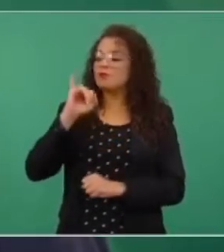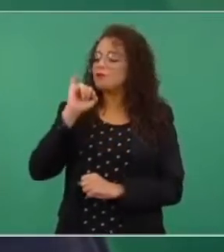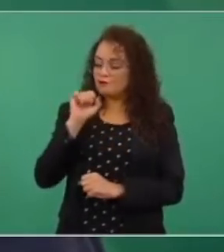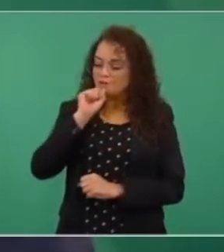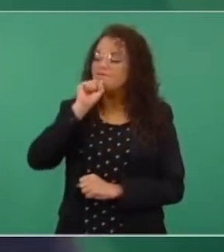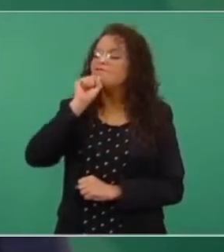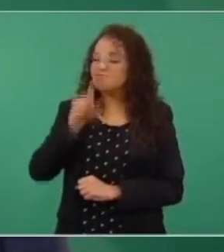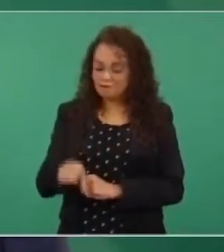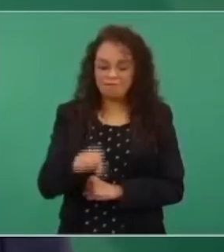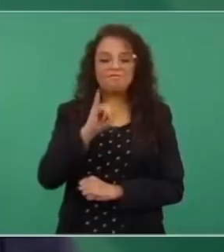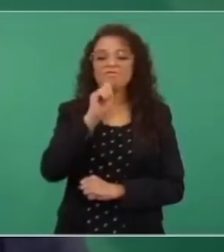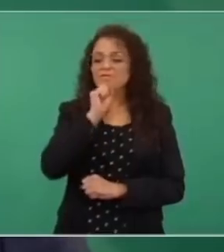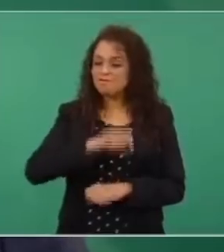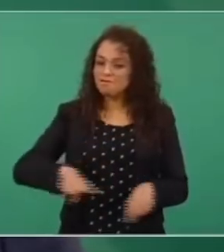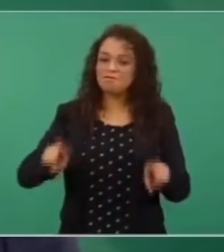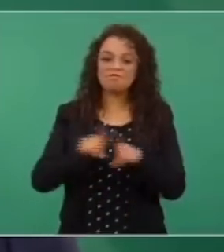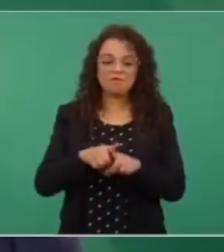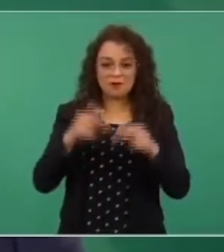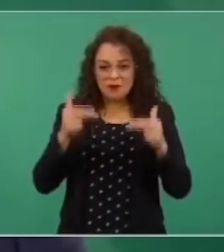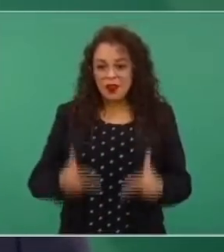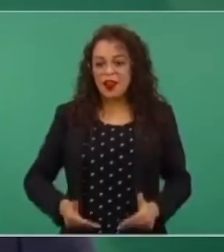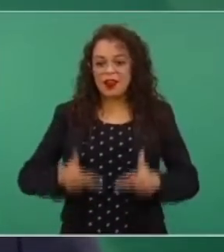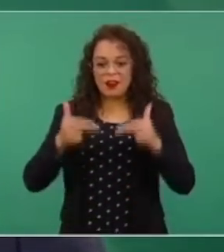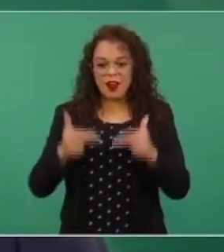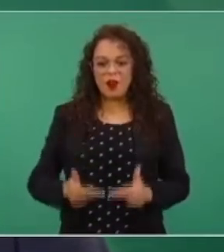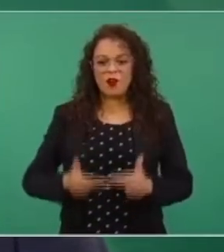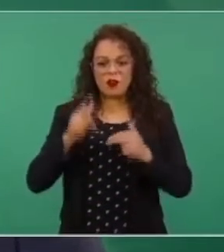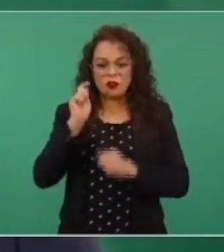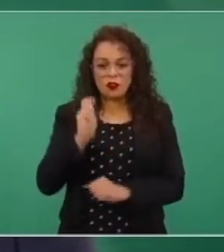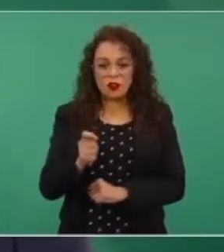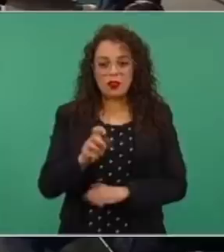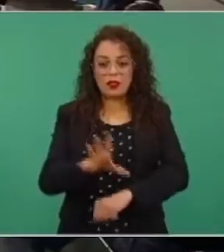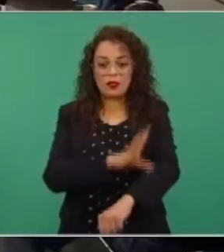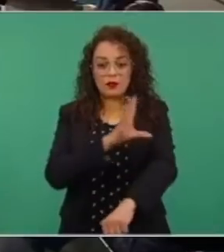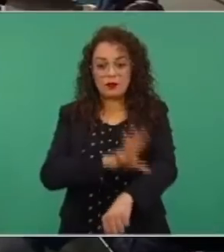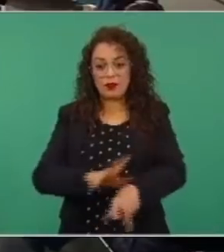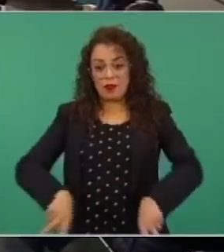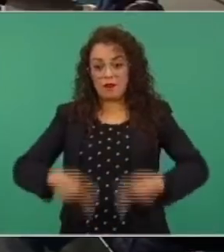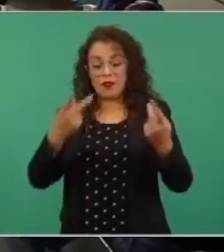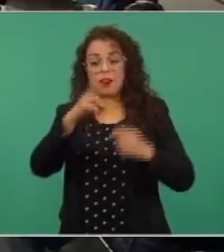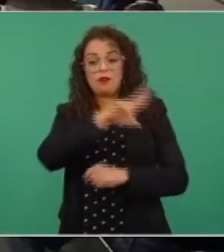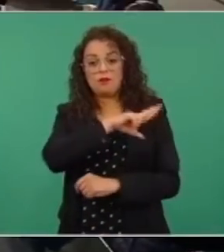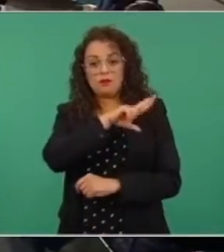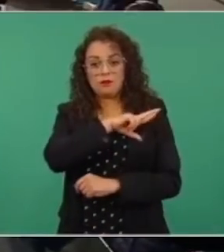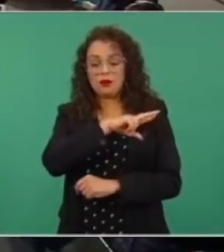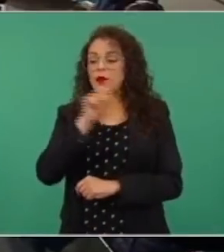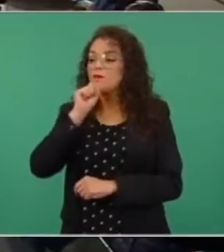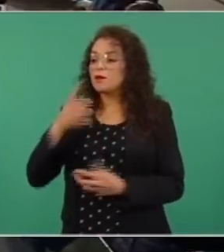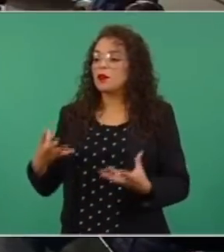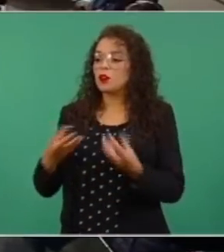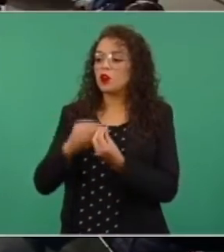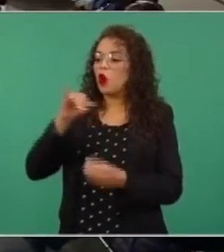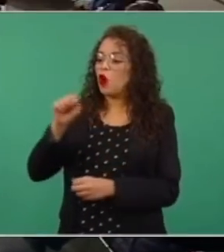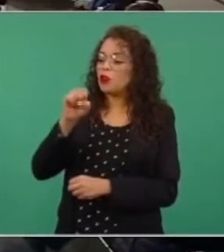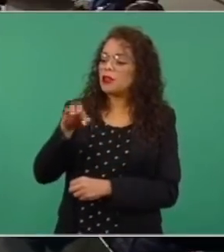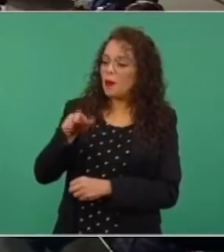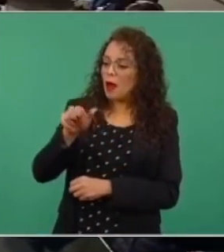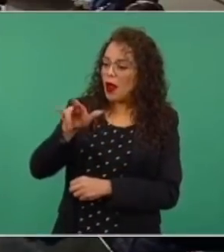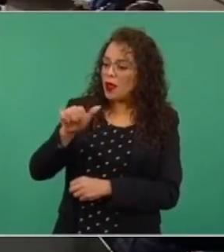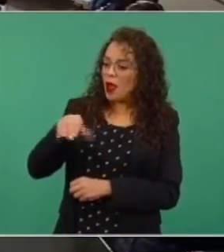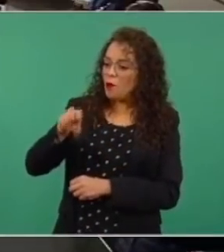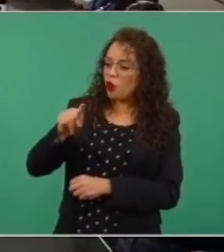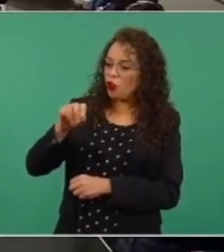en el negocio de la privatización eléctrica. Junto con José María Córdoba Montoya. Sí, junto con